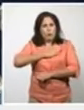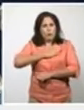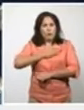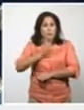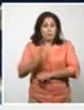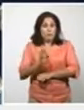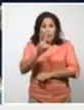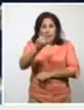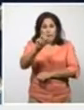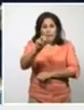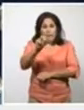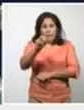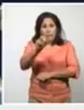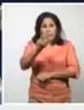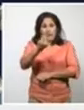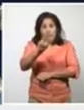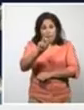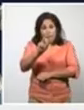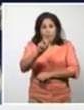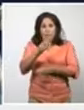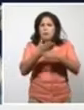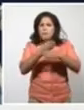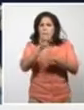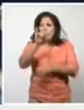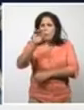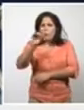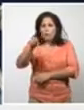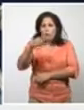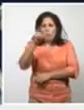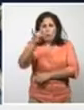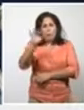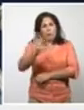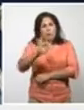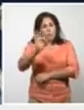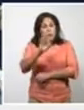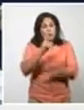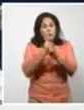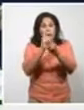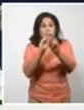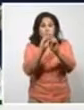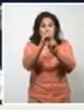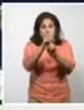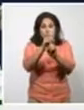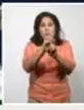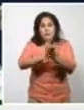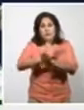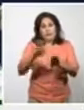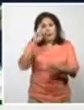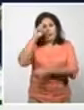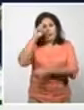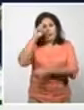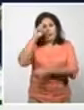20, o sea, el 90,9% son contactos de casos que ya se habían confirmado